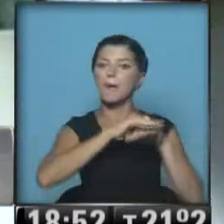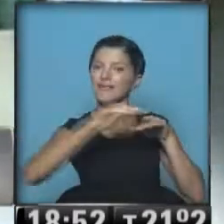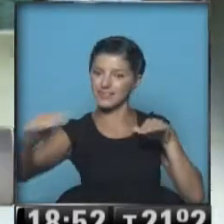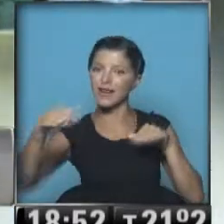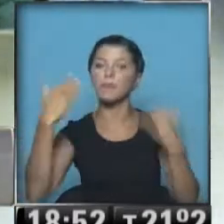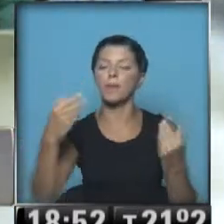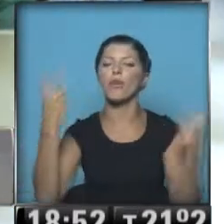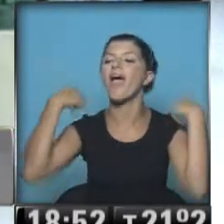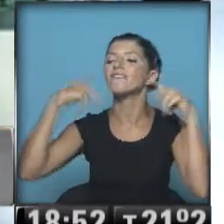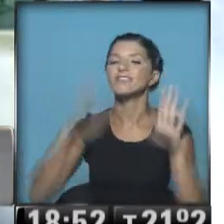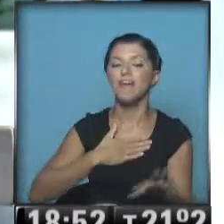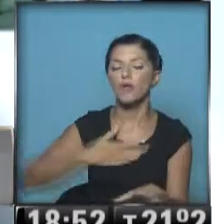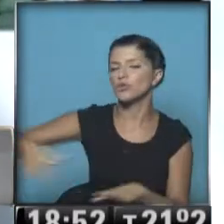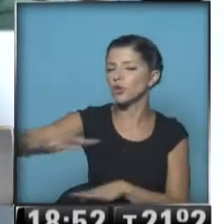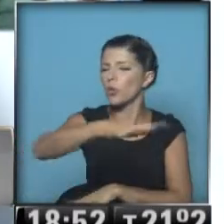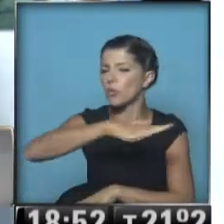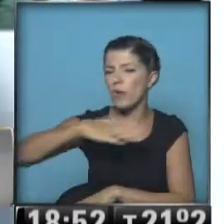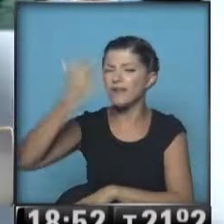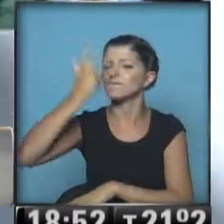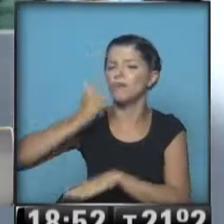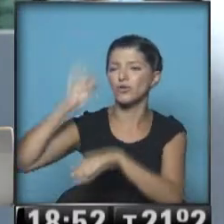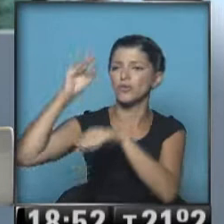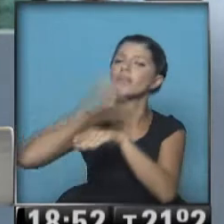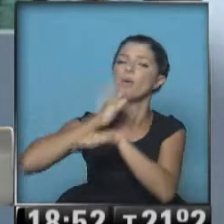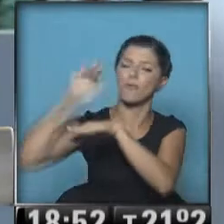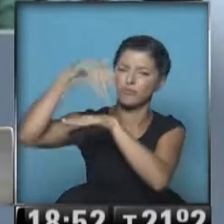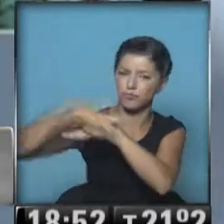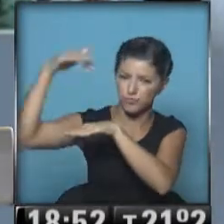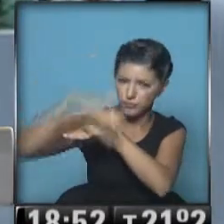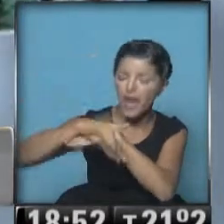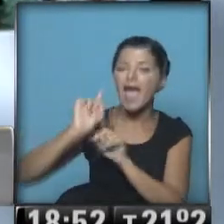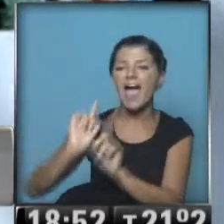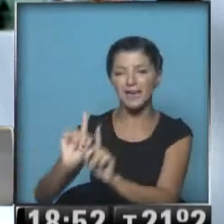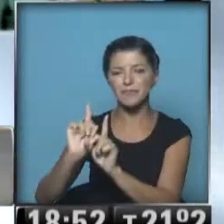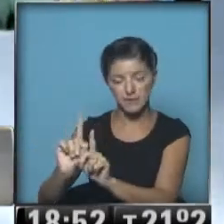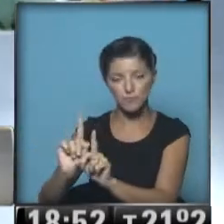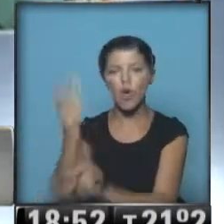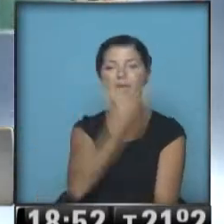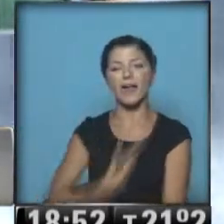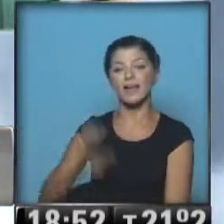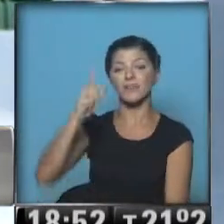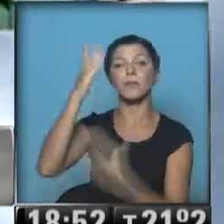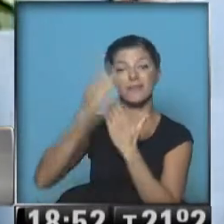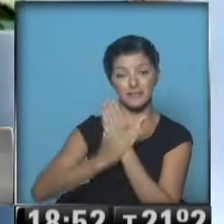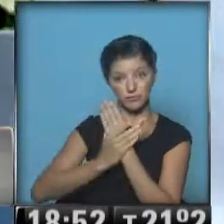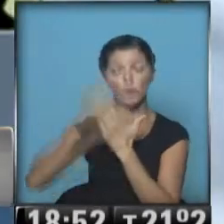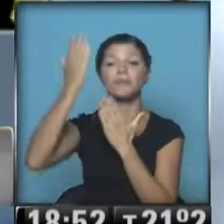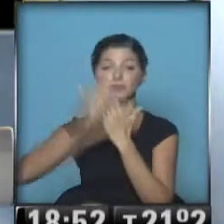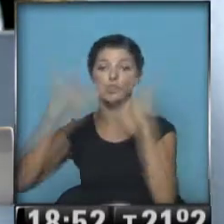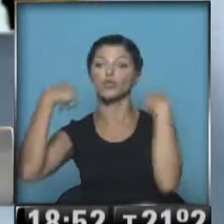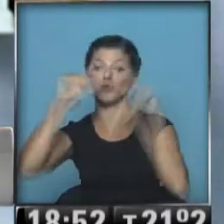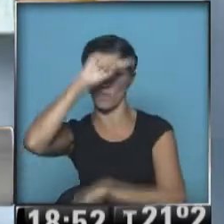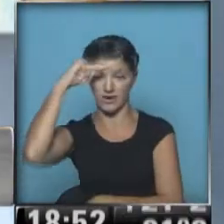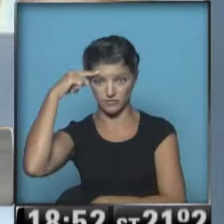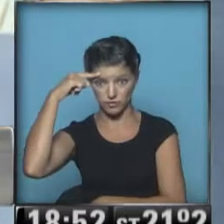visitar nuestras maravillosas cataratas. Allí se encuentran entonces el jefe de Gabinete de Ministros del Ministerio de Turismo de la Nación,